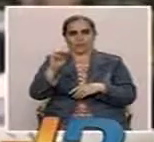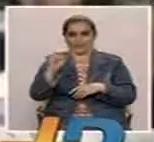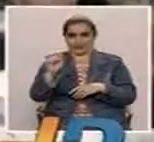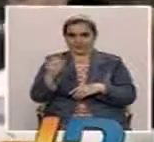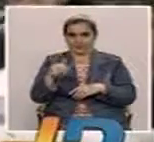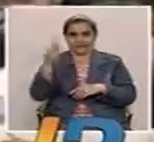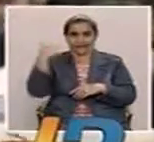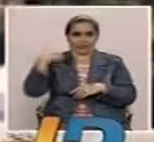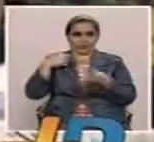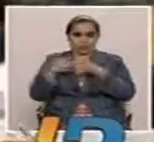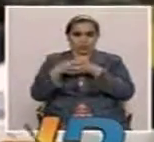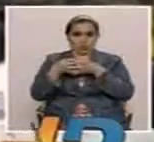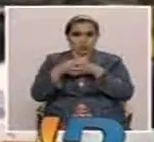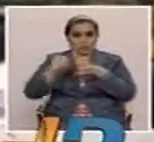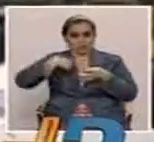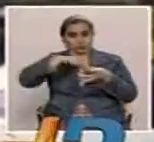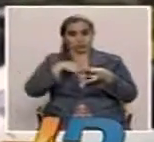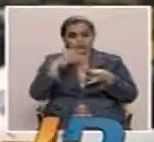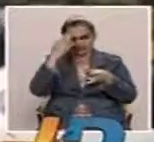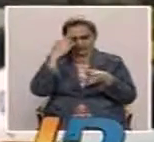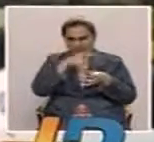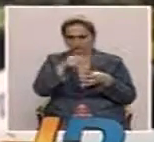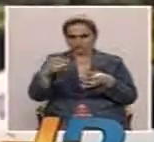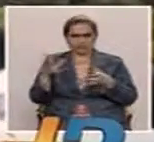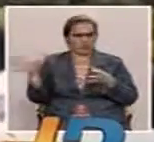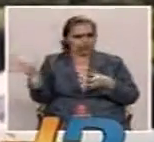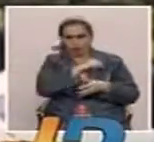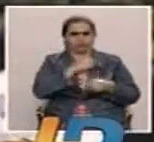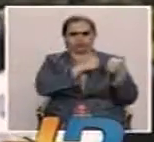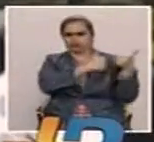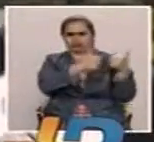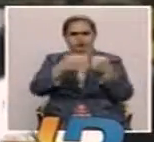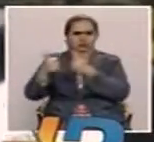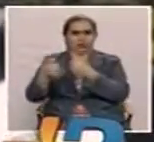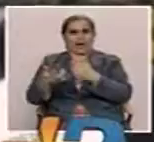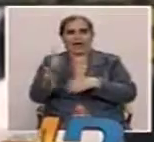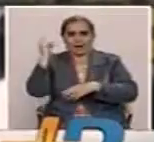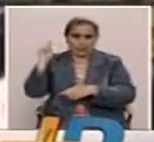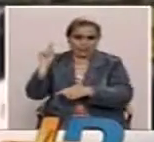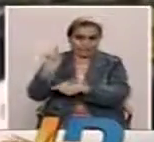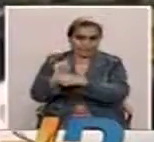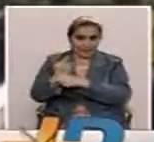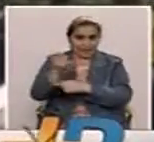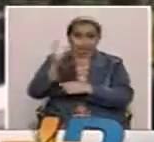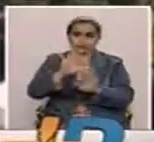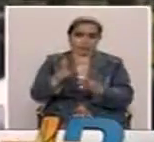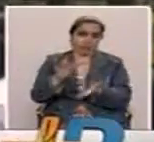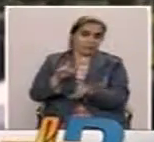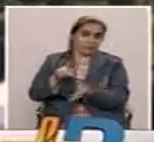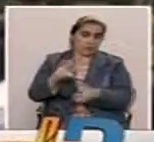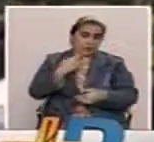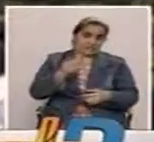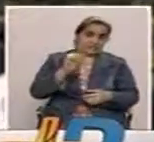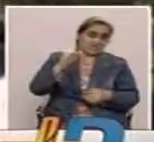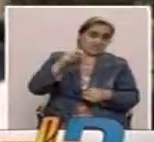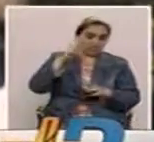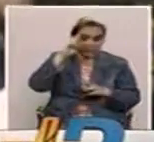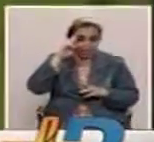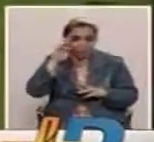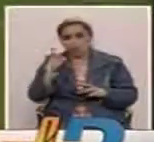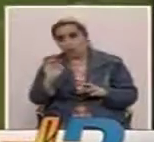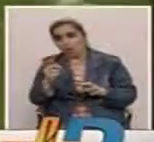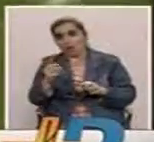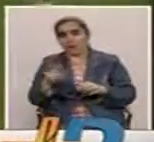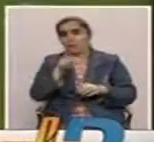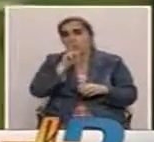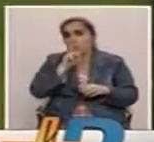hacíamos al interior del grupo era lo correcto, que si llegaban las críticas, cada cual es libre de opinar, de decidir, estamos en un país democrático.